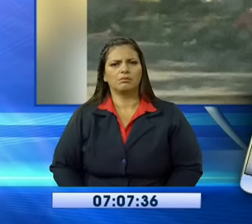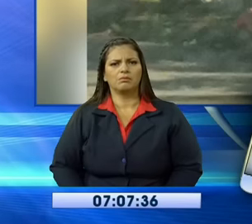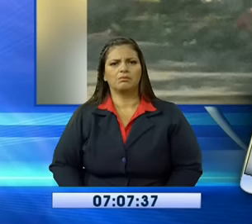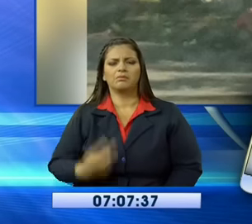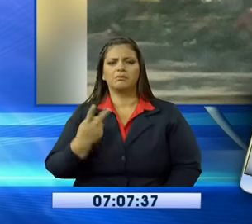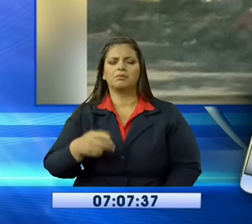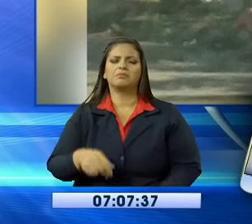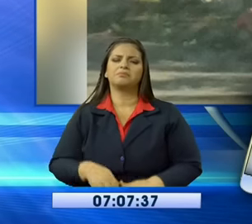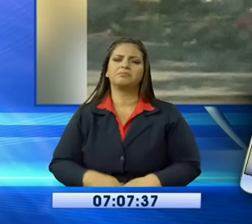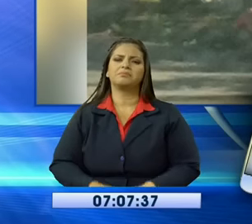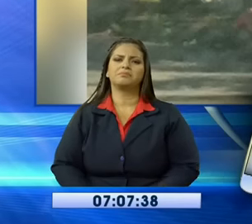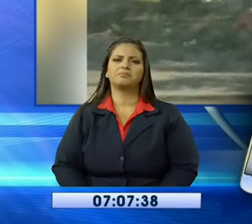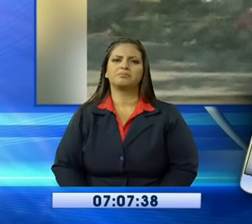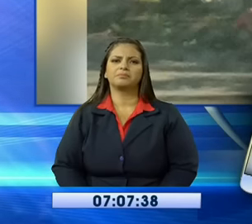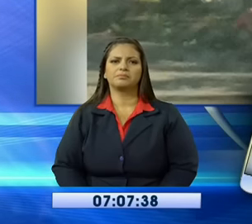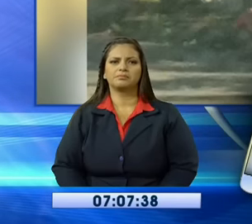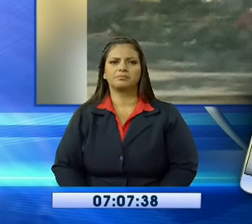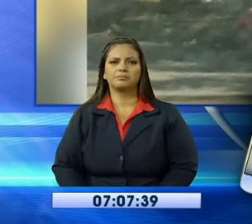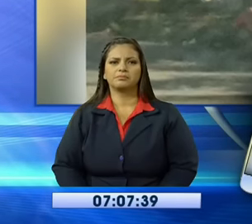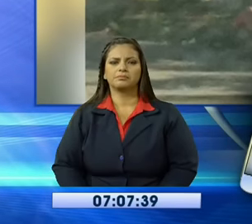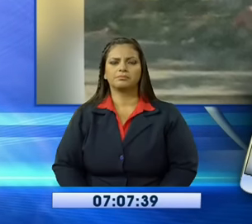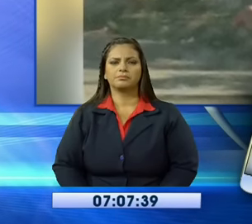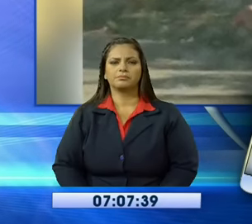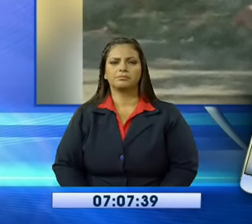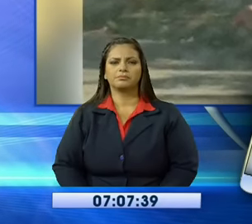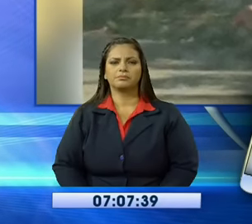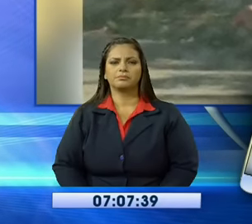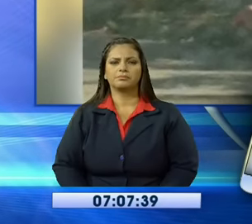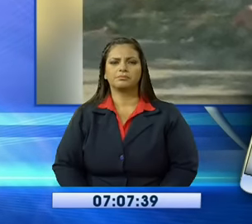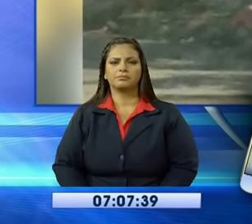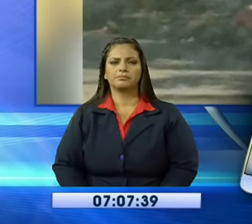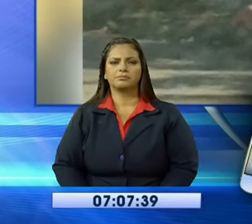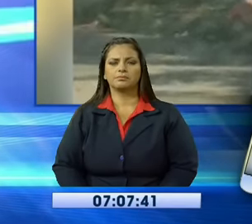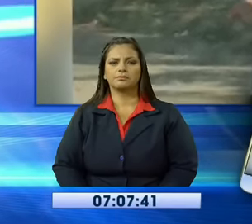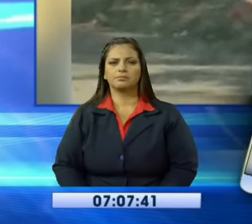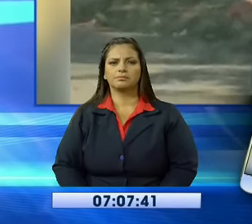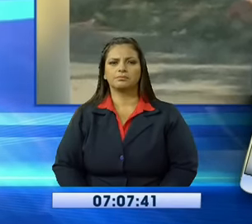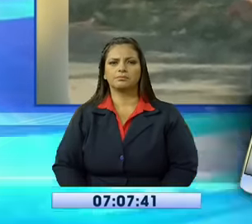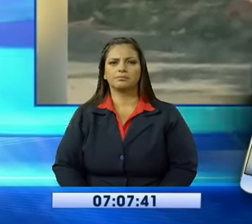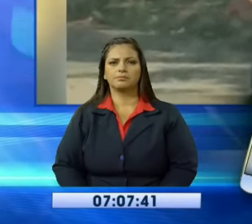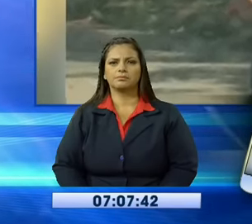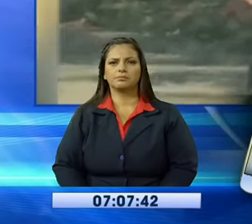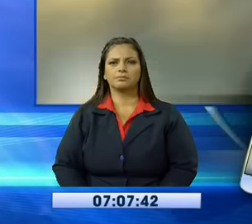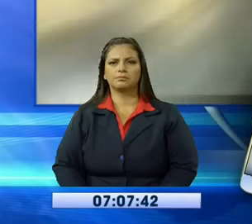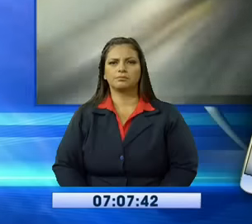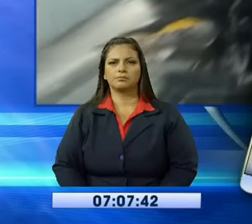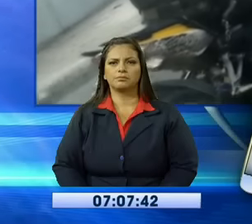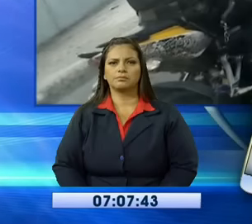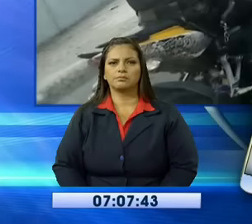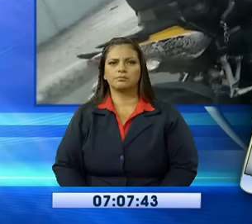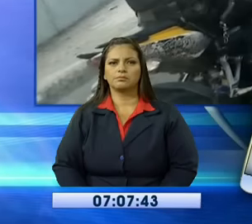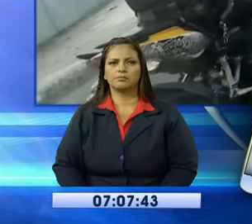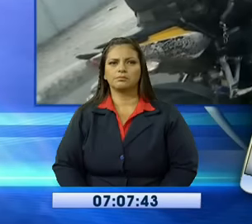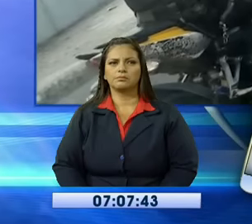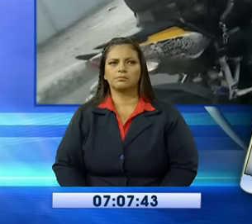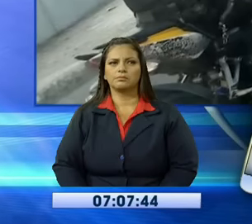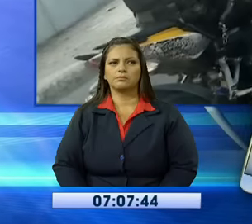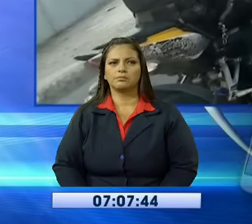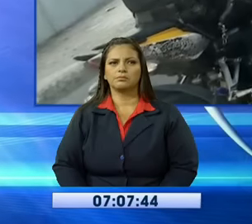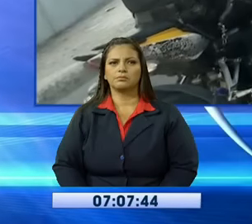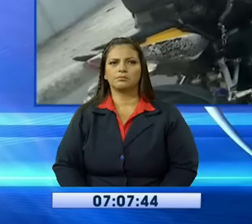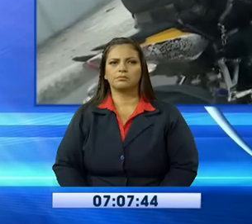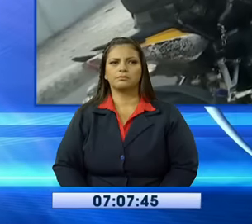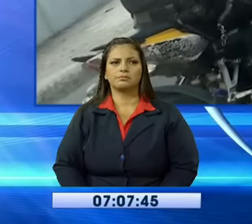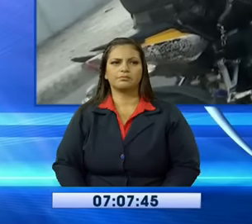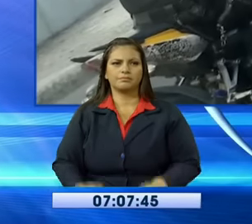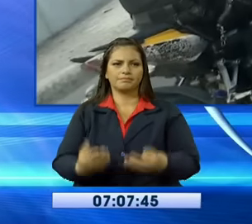Así es. En el circo de Maquilón. Puede ser. Bueno, me dijiste, no íbamos a salir de estudio, ¿no? Ve,